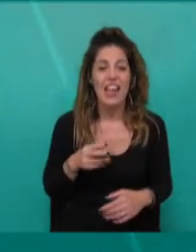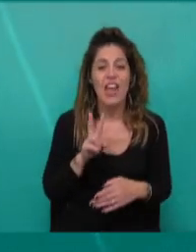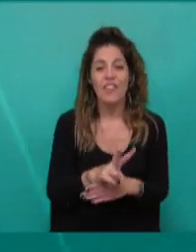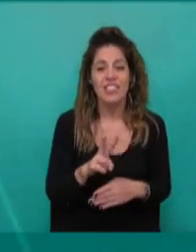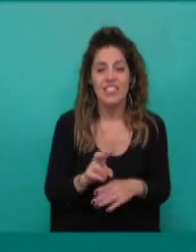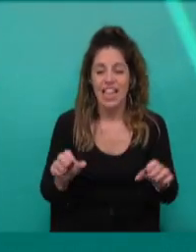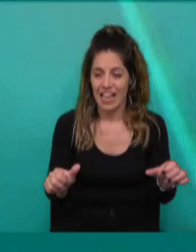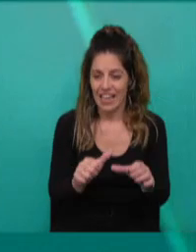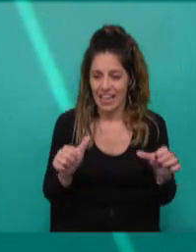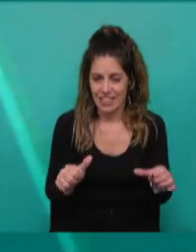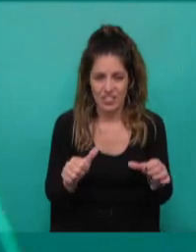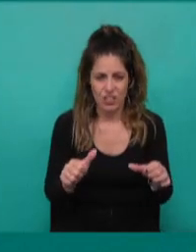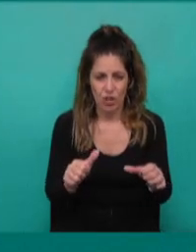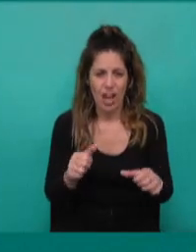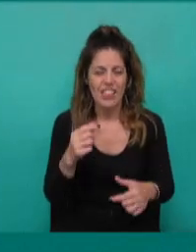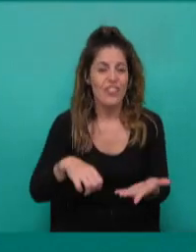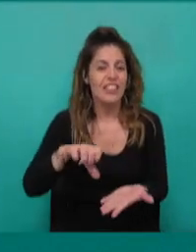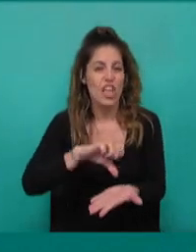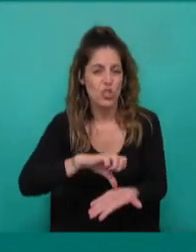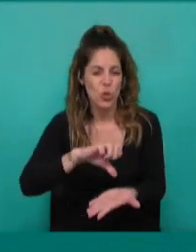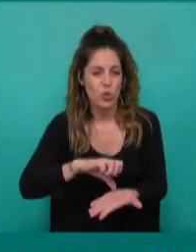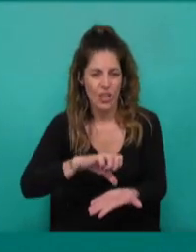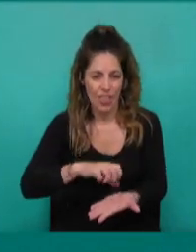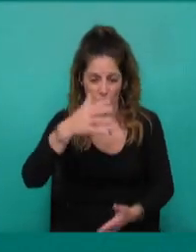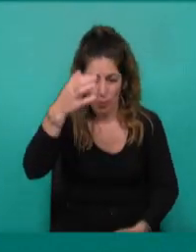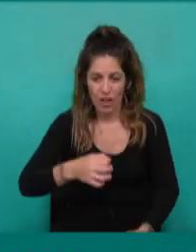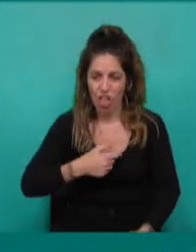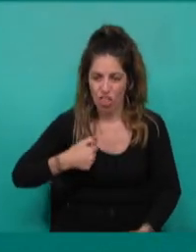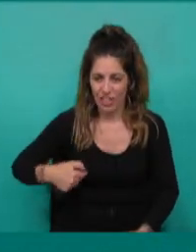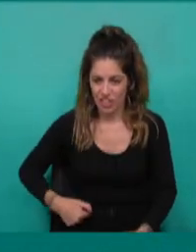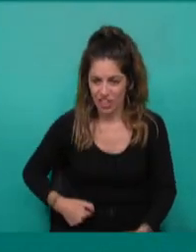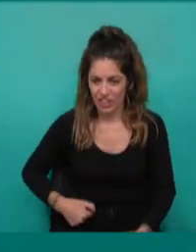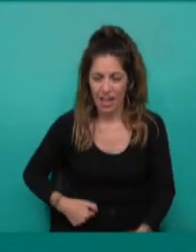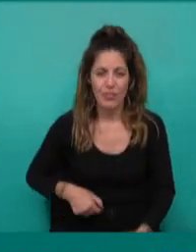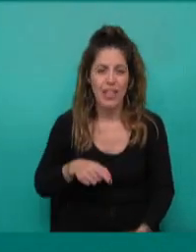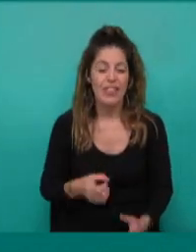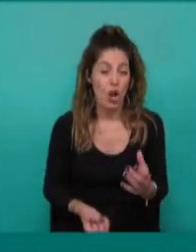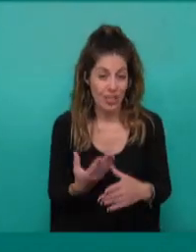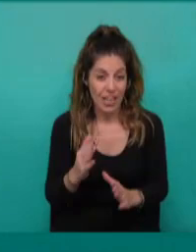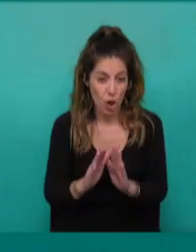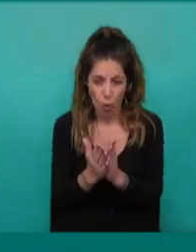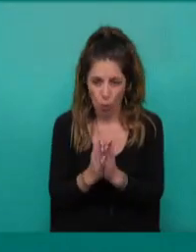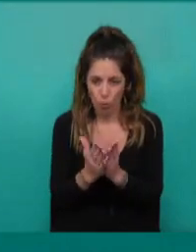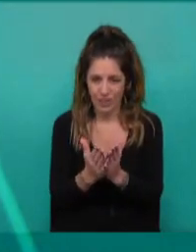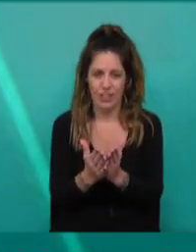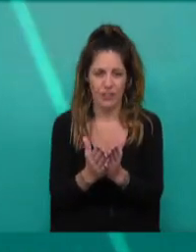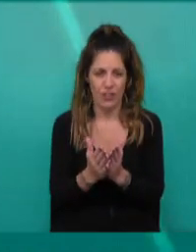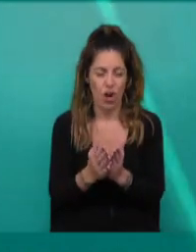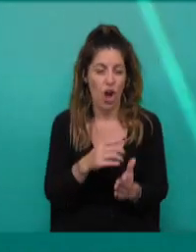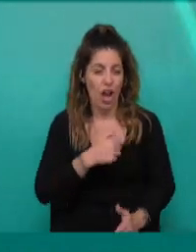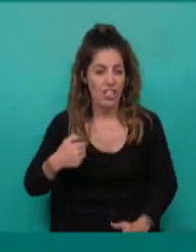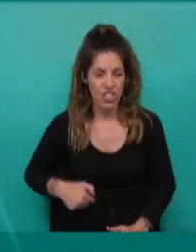a Shanghai a wuhan y a otras ciudades y poblados de China de lo que salió un libro que es eh china